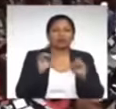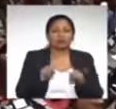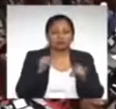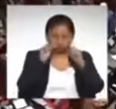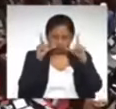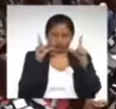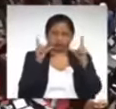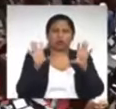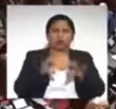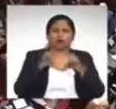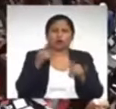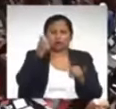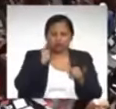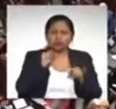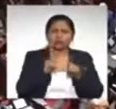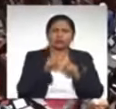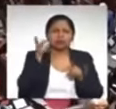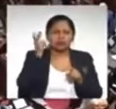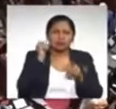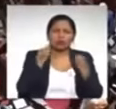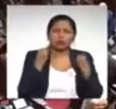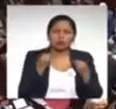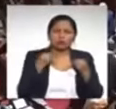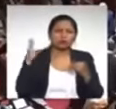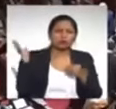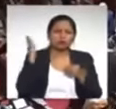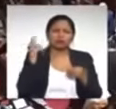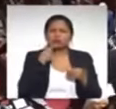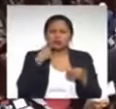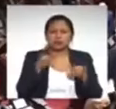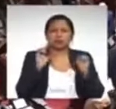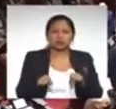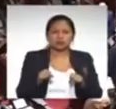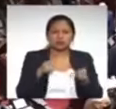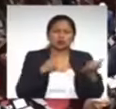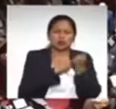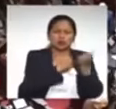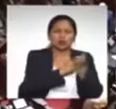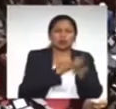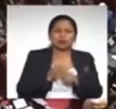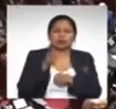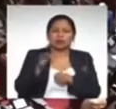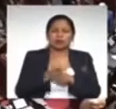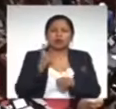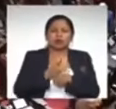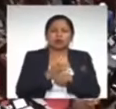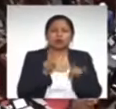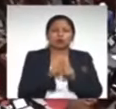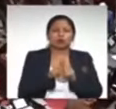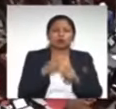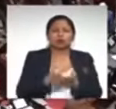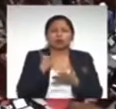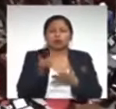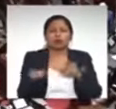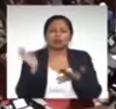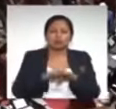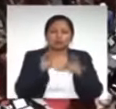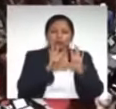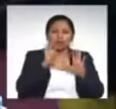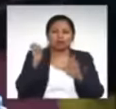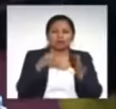Pero me sorprende cómo ayer escuchábamos muchos discursos diciendo que estaban apoyando a la población guatemalteca con un subsidio